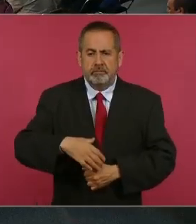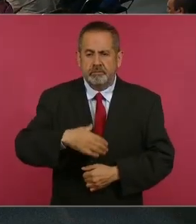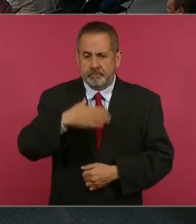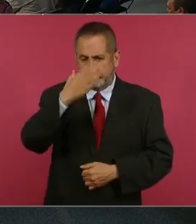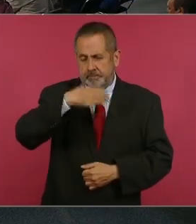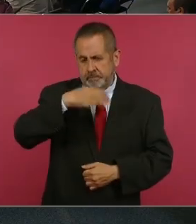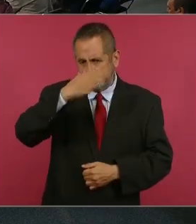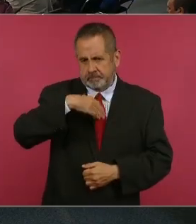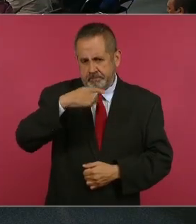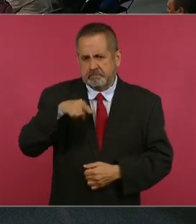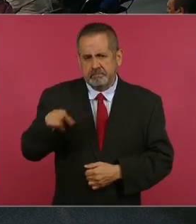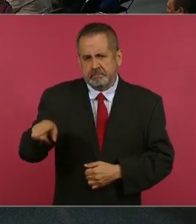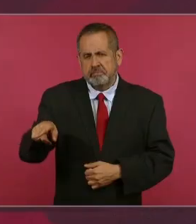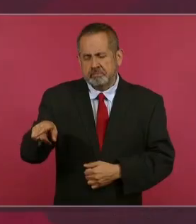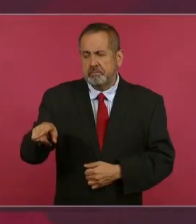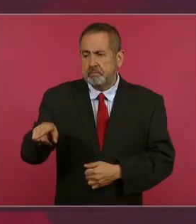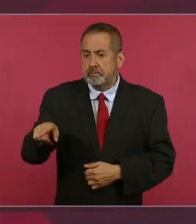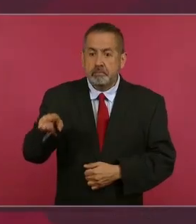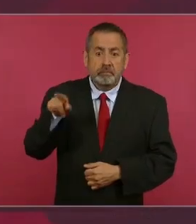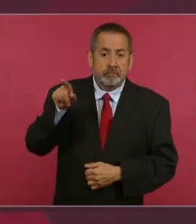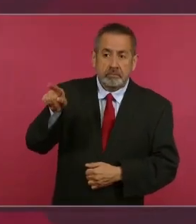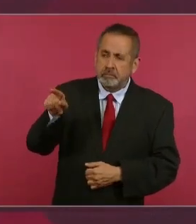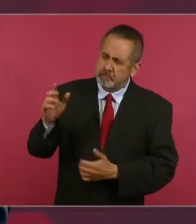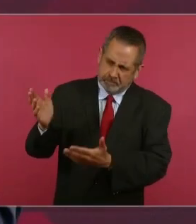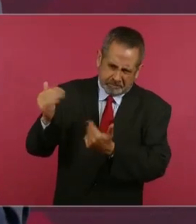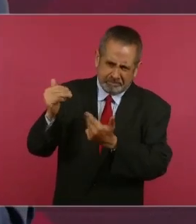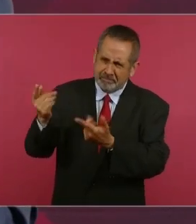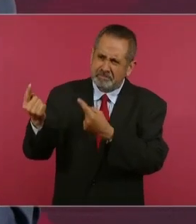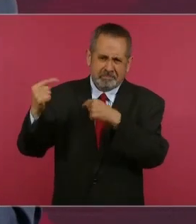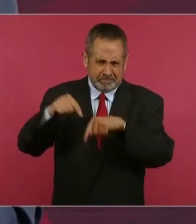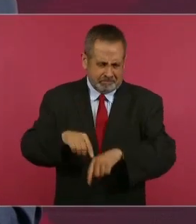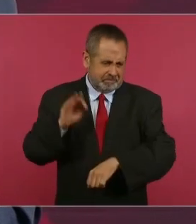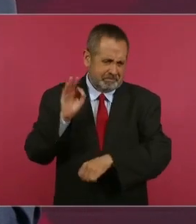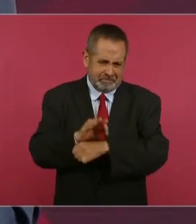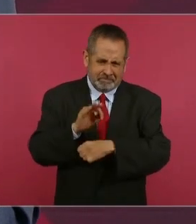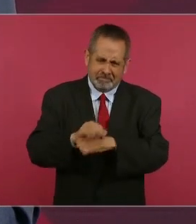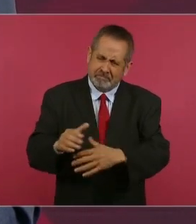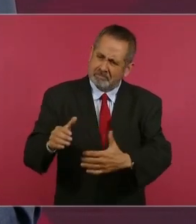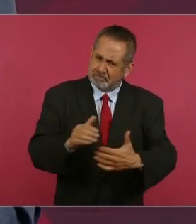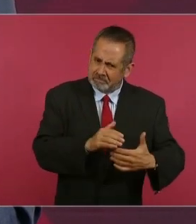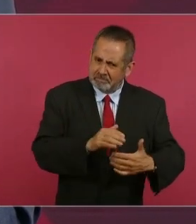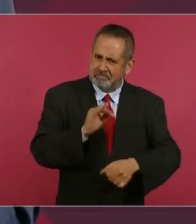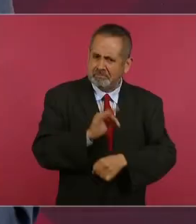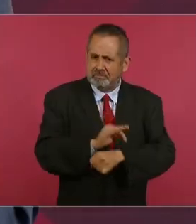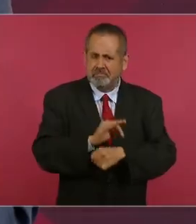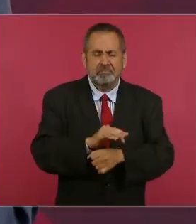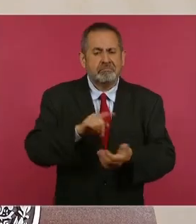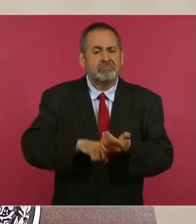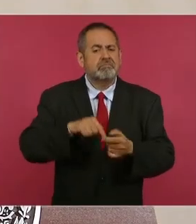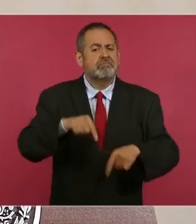cuando se dio refugio a